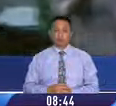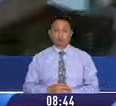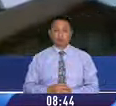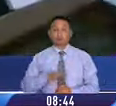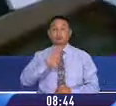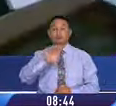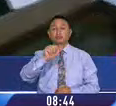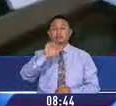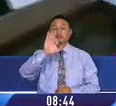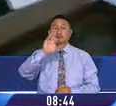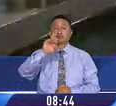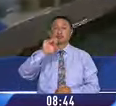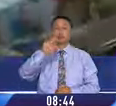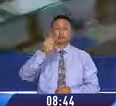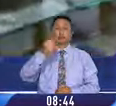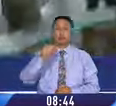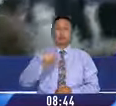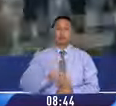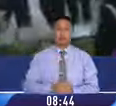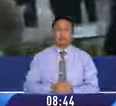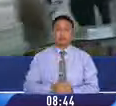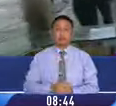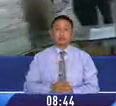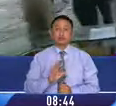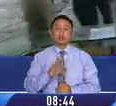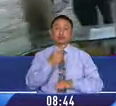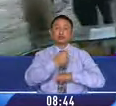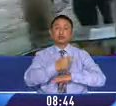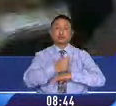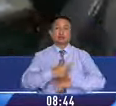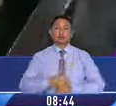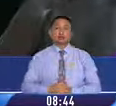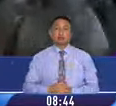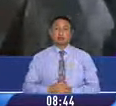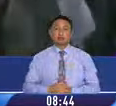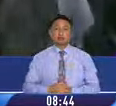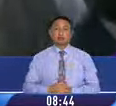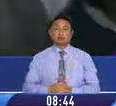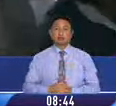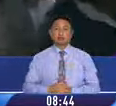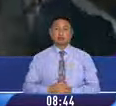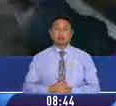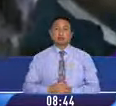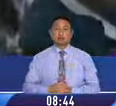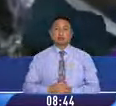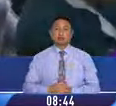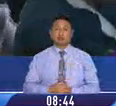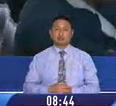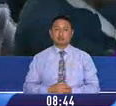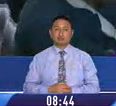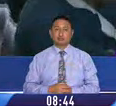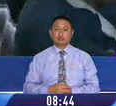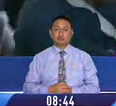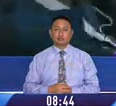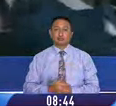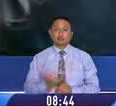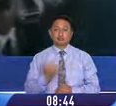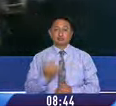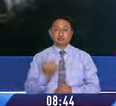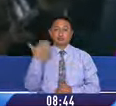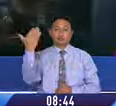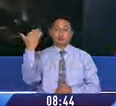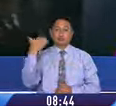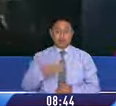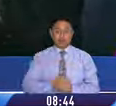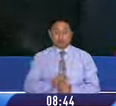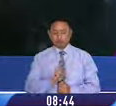Bastidas, que es el operador, el gerente. En estos momentos está ya subiendo hacia su para hacer